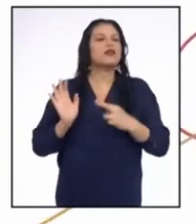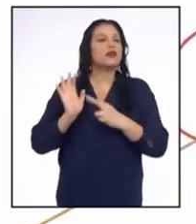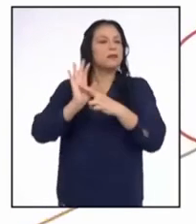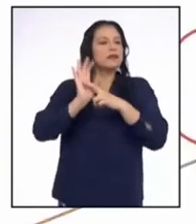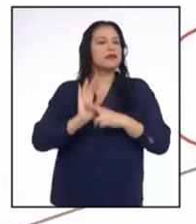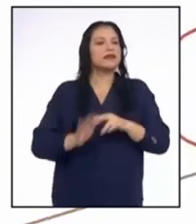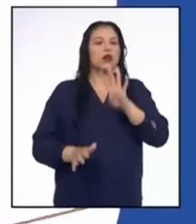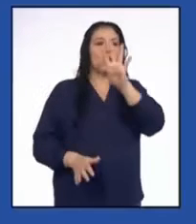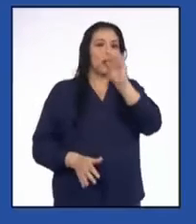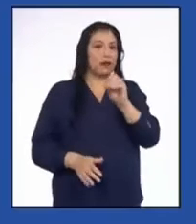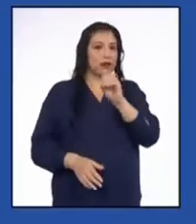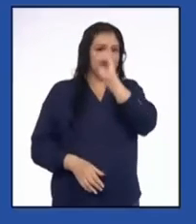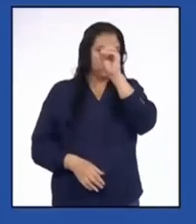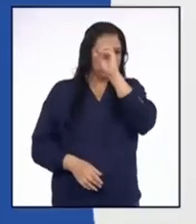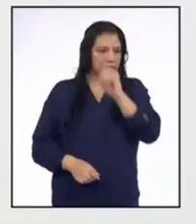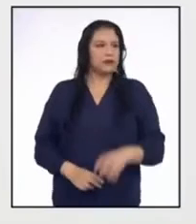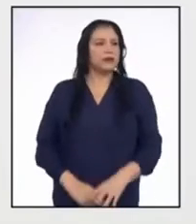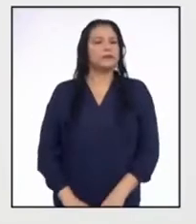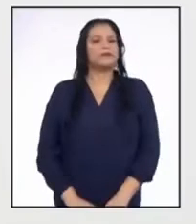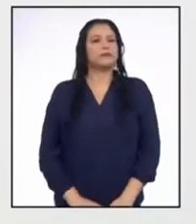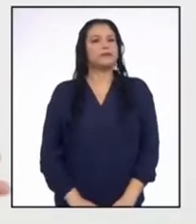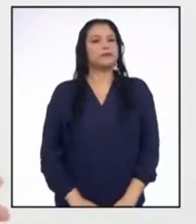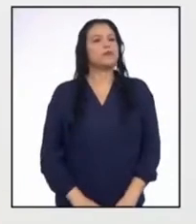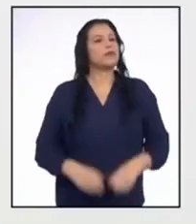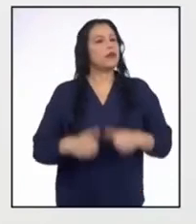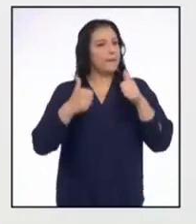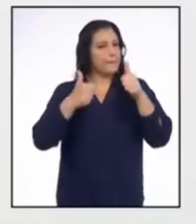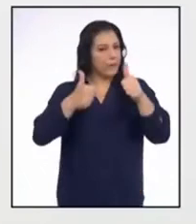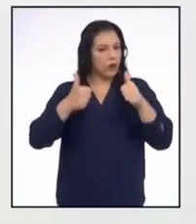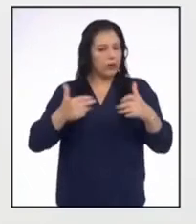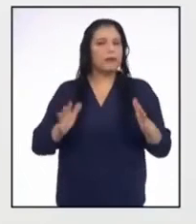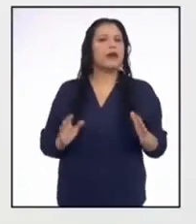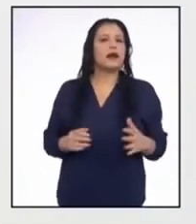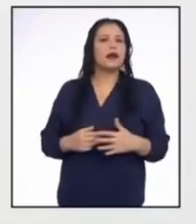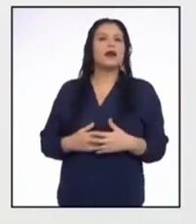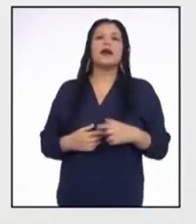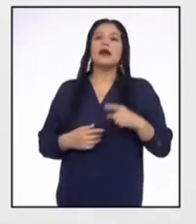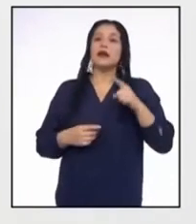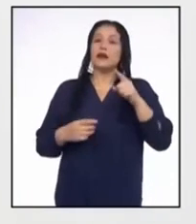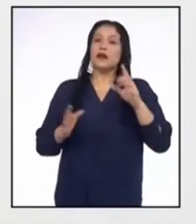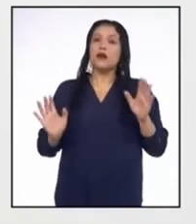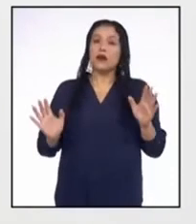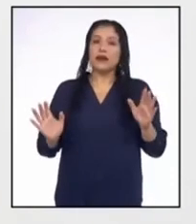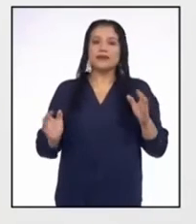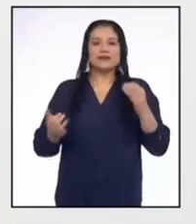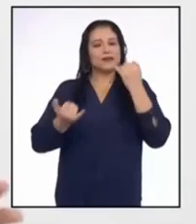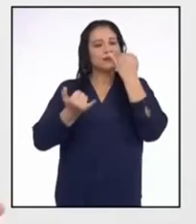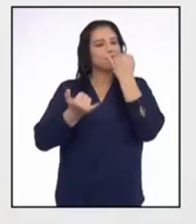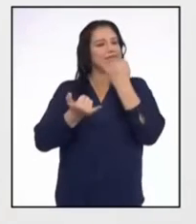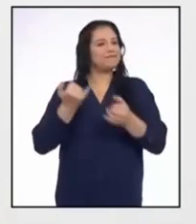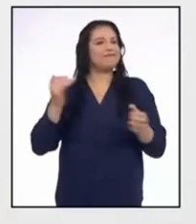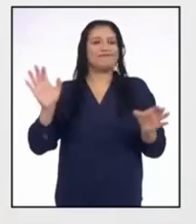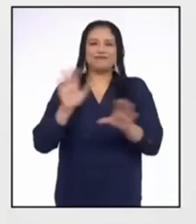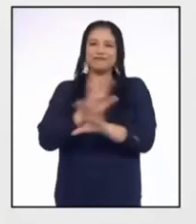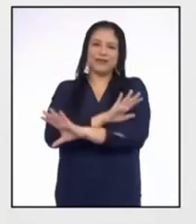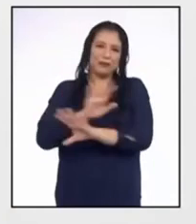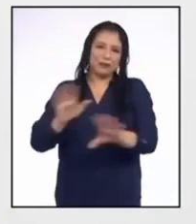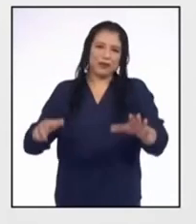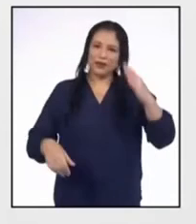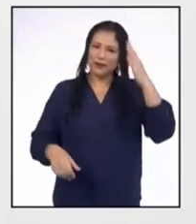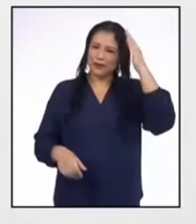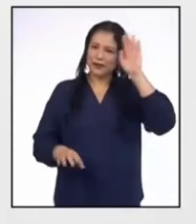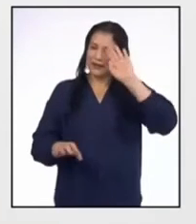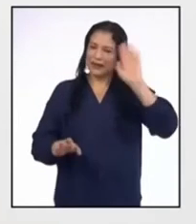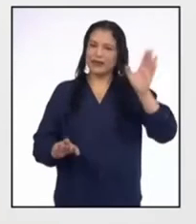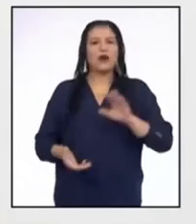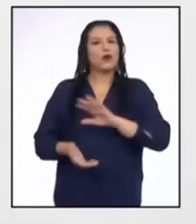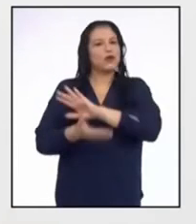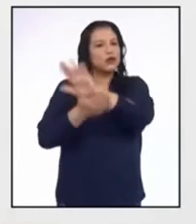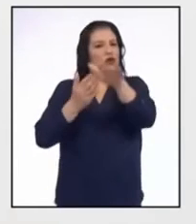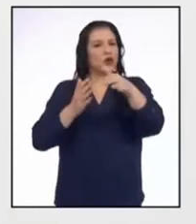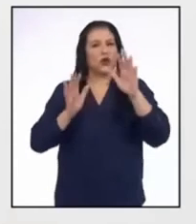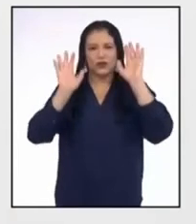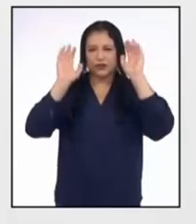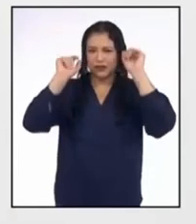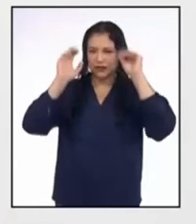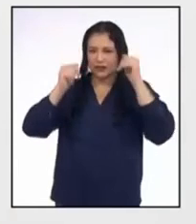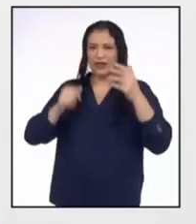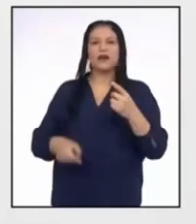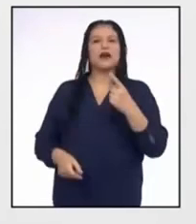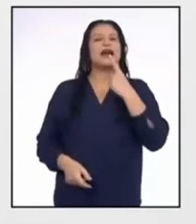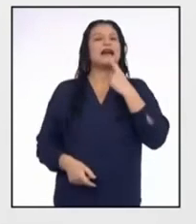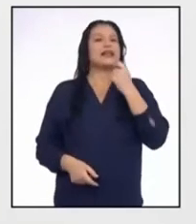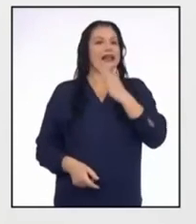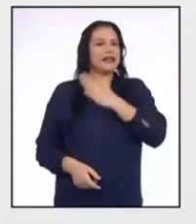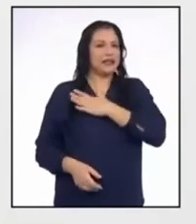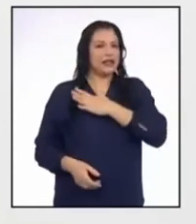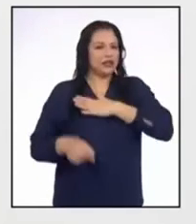del total. Bien, Stephanie, y con eso llegó la hora de despedirme de ustedes y de todos los estudiantes de quinto